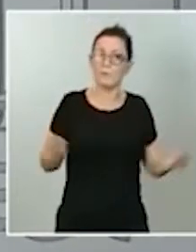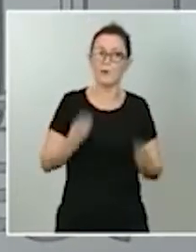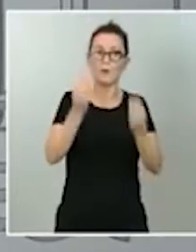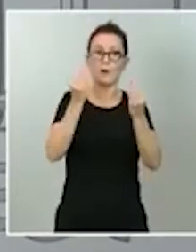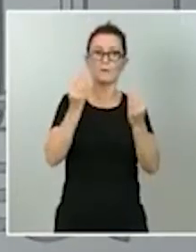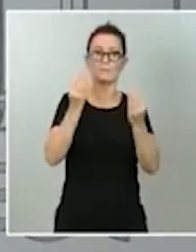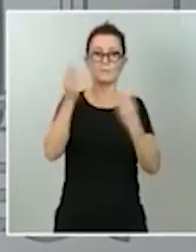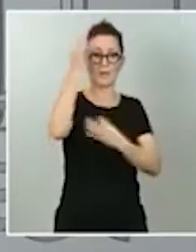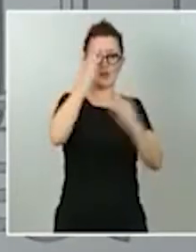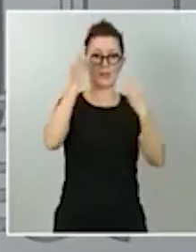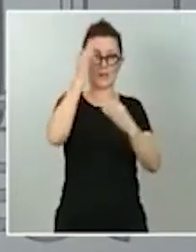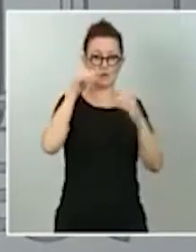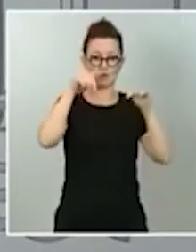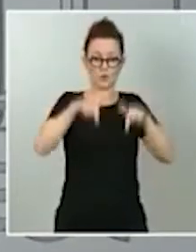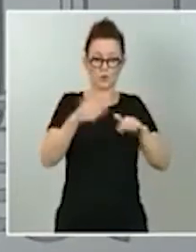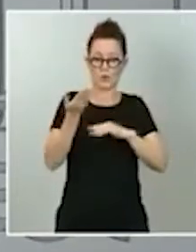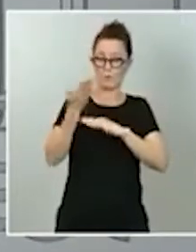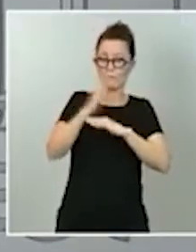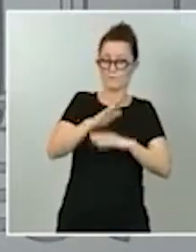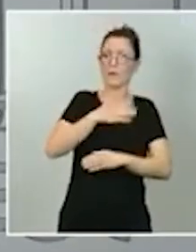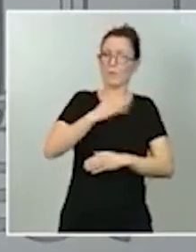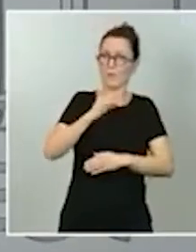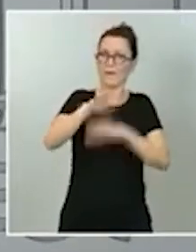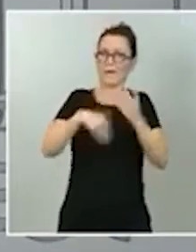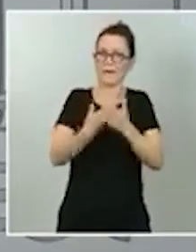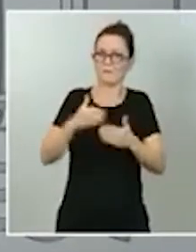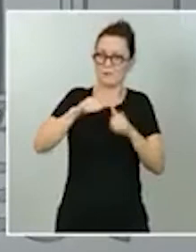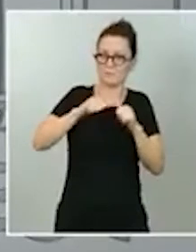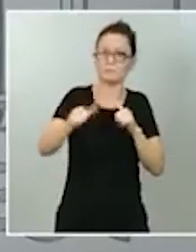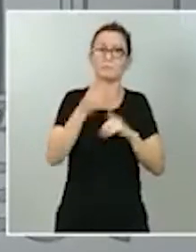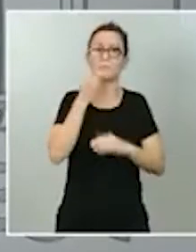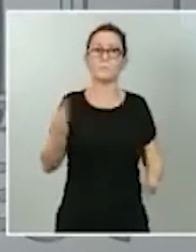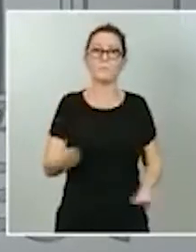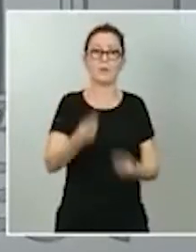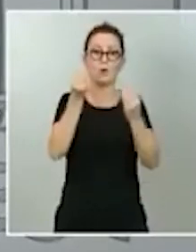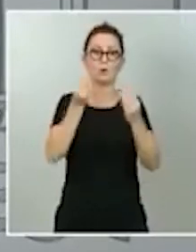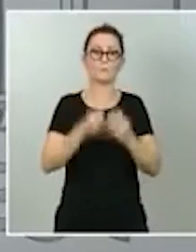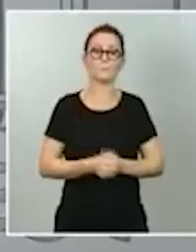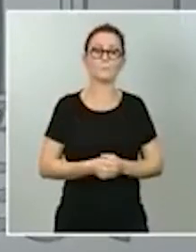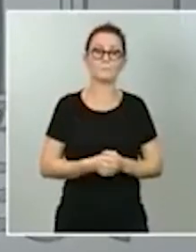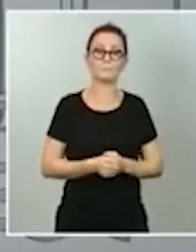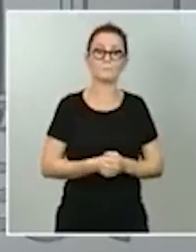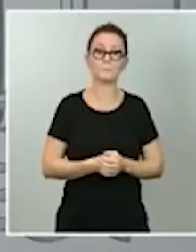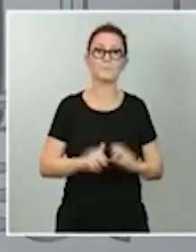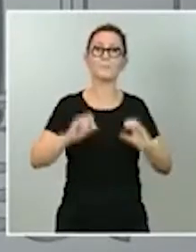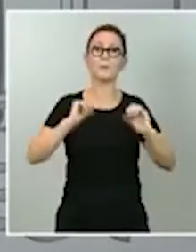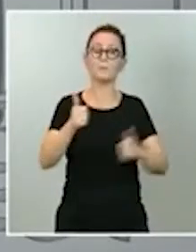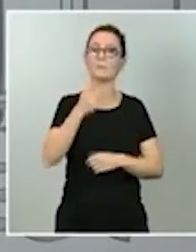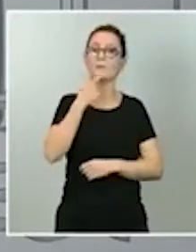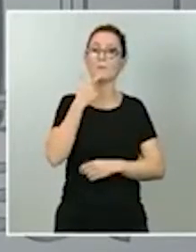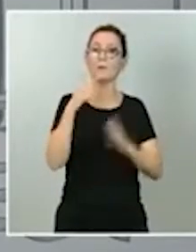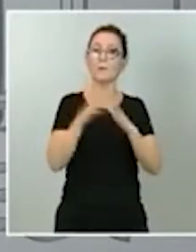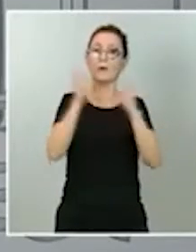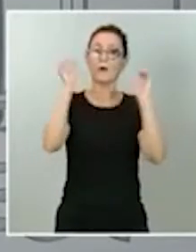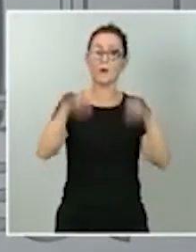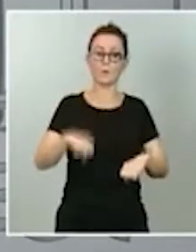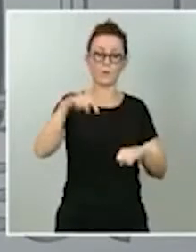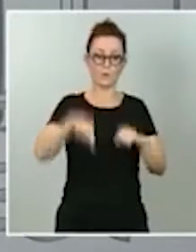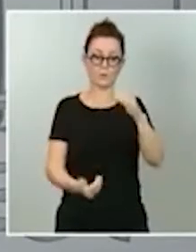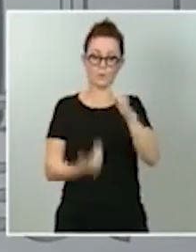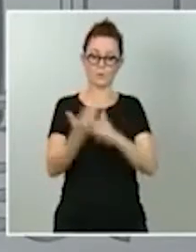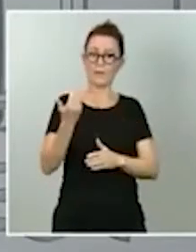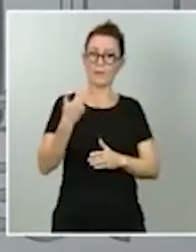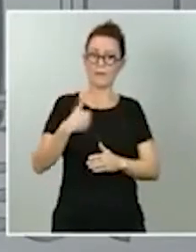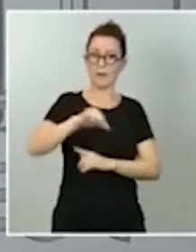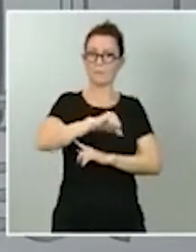él de hoy por otra parte como indique al principio el acuerdo que se aprueba esta mañana por el consejo de ministros